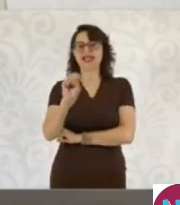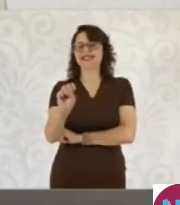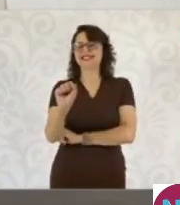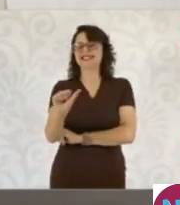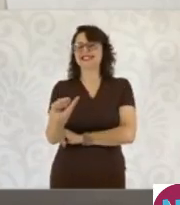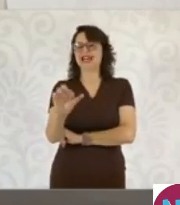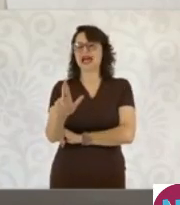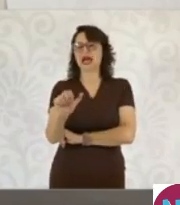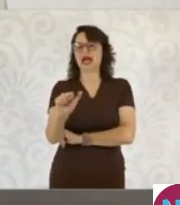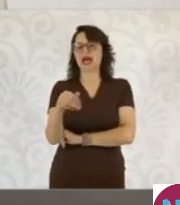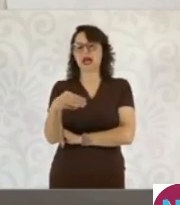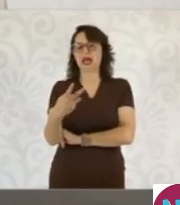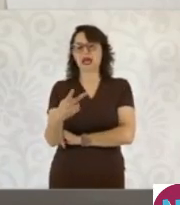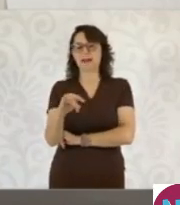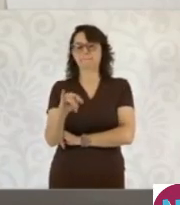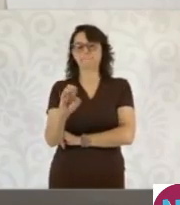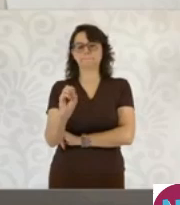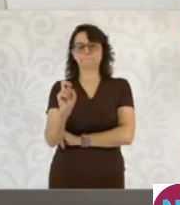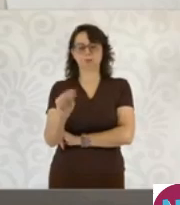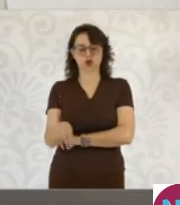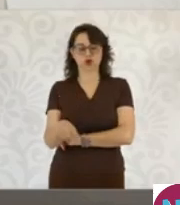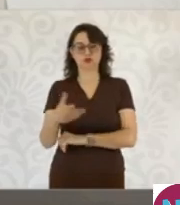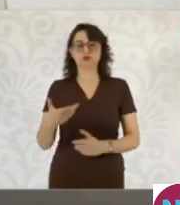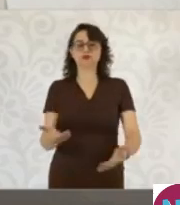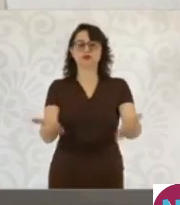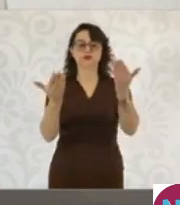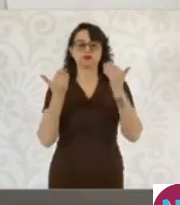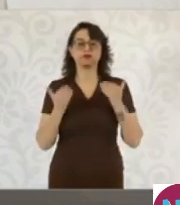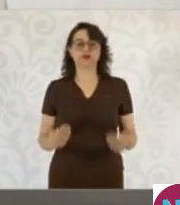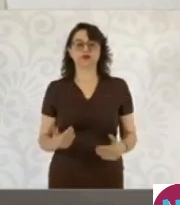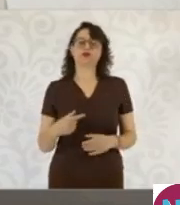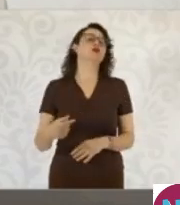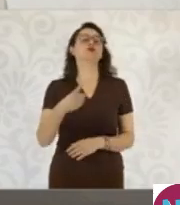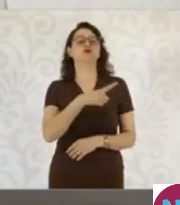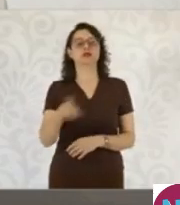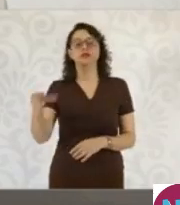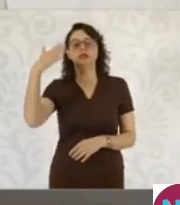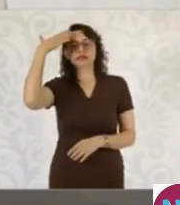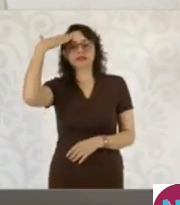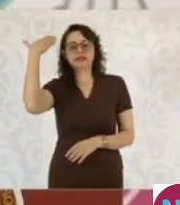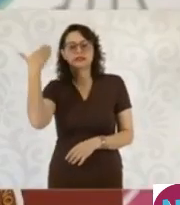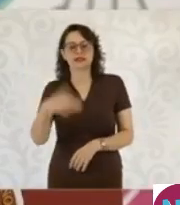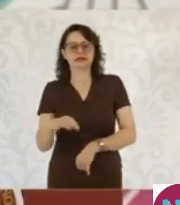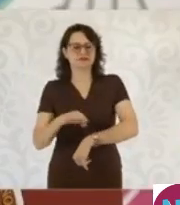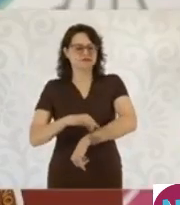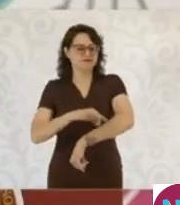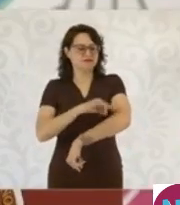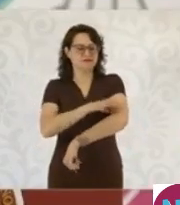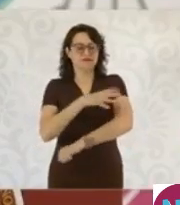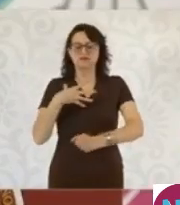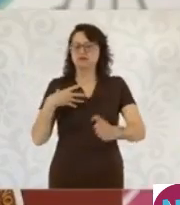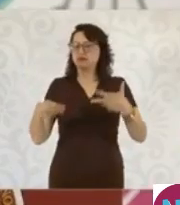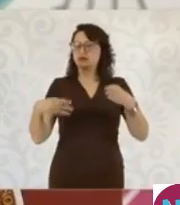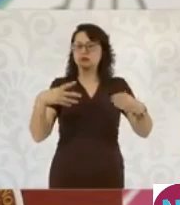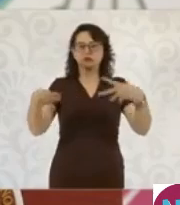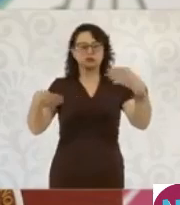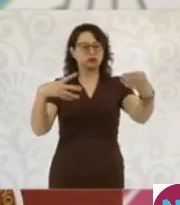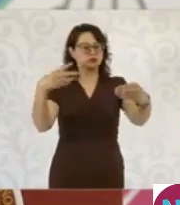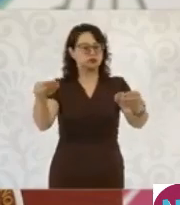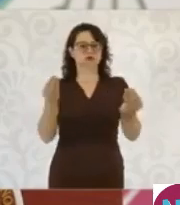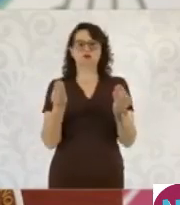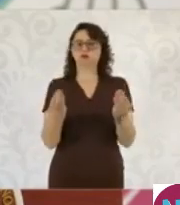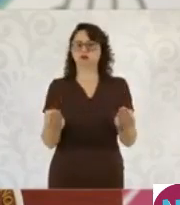¿Me pasa la siguiente diapositiva, por favor? Como ustedes saben, el sarampión es una de las enfermedades virales más contagiosas en el